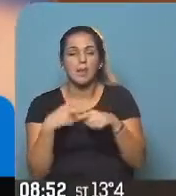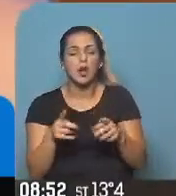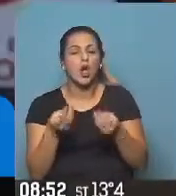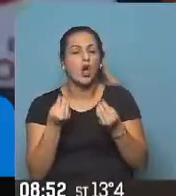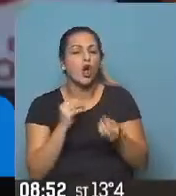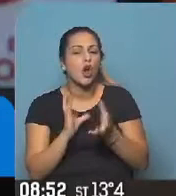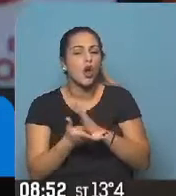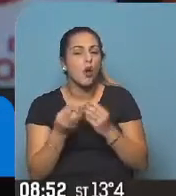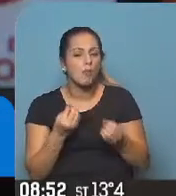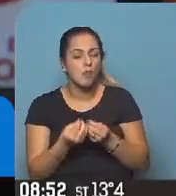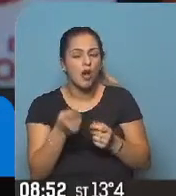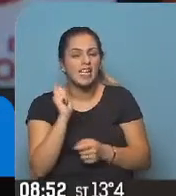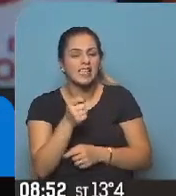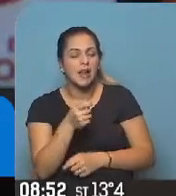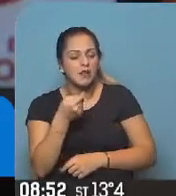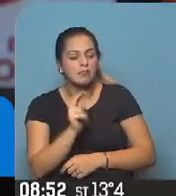mataron? Bueno, ellos,